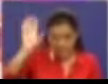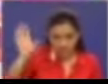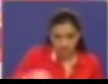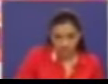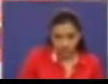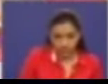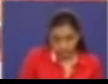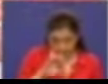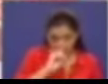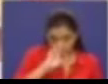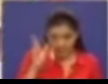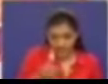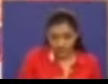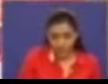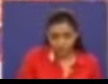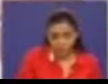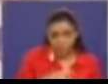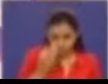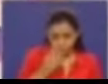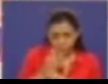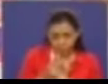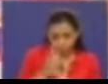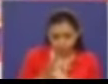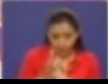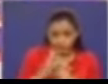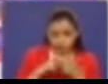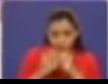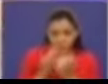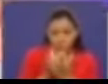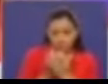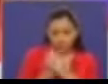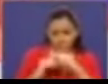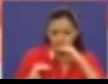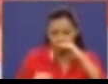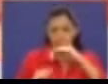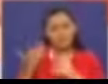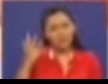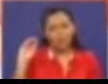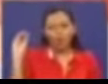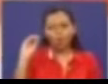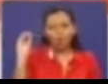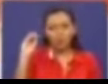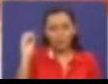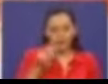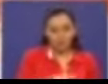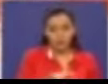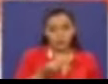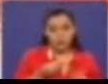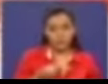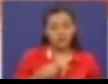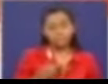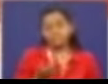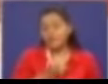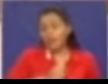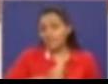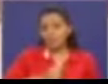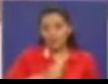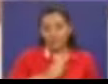estamos enfrentando. Por eso, probablemente, las cifras estarán por octubre más o menos, pero en el segundo trimestre,